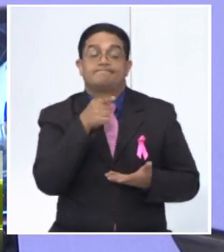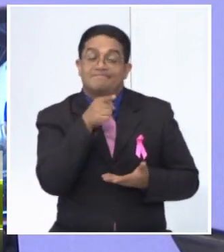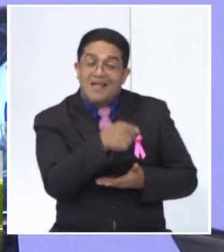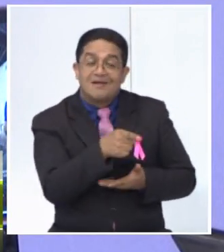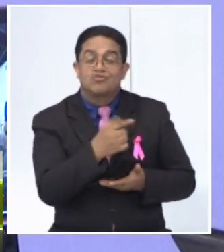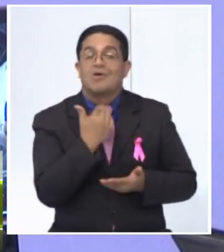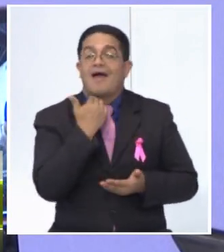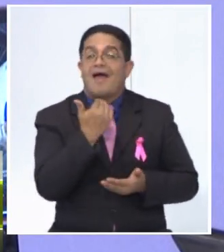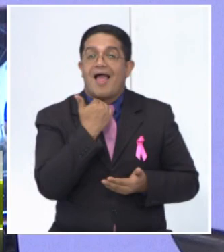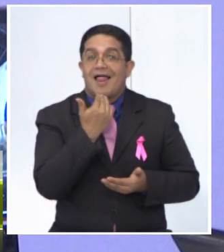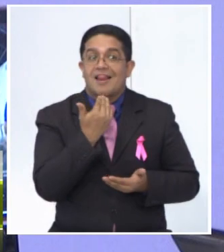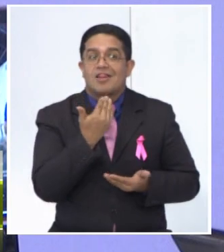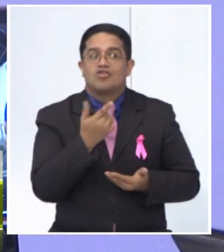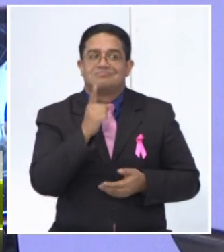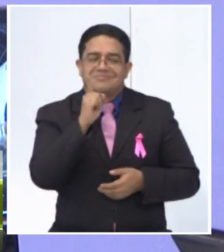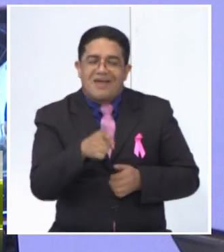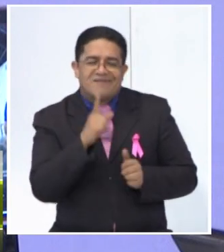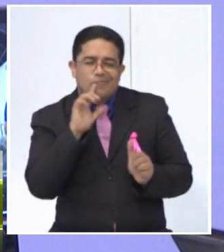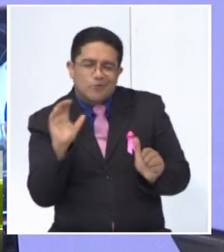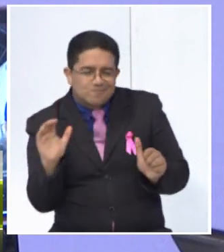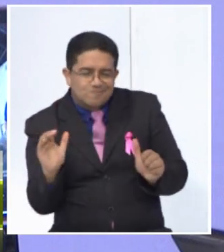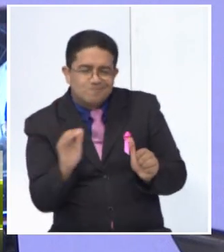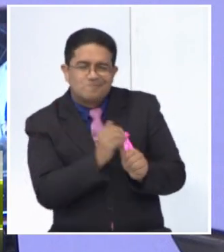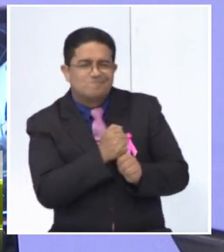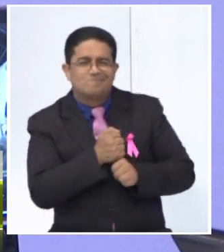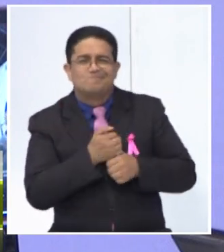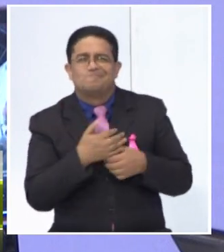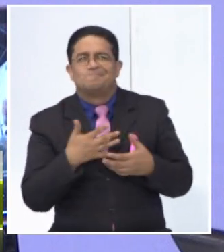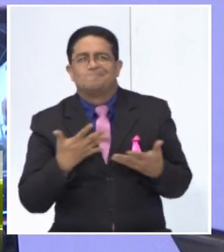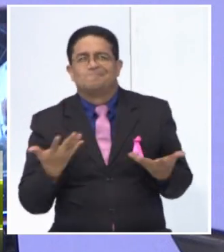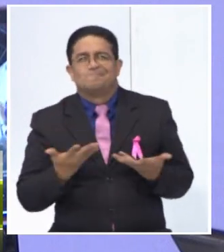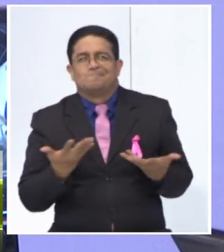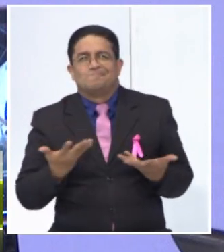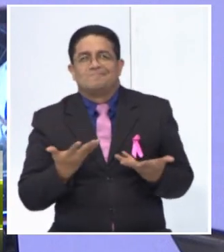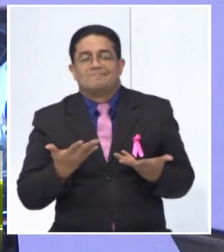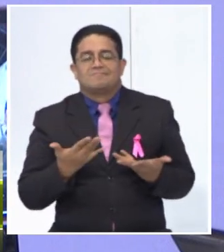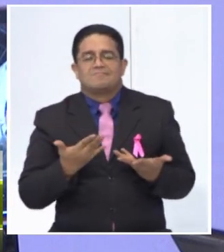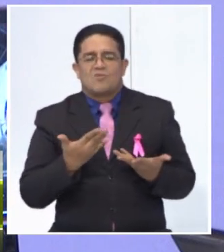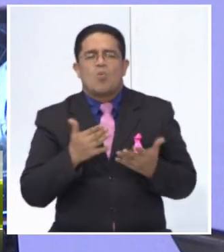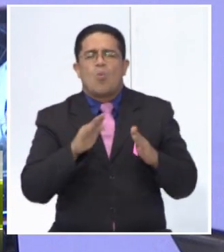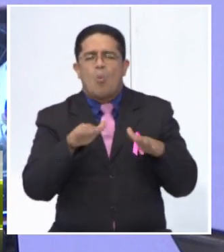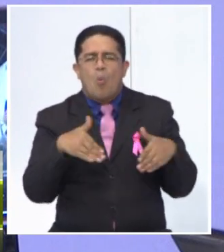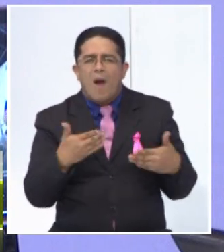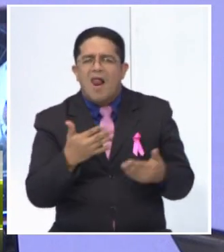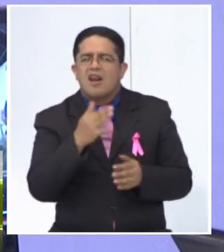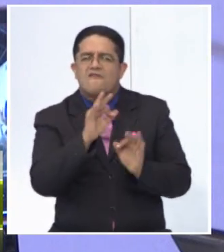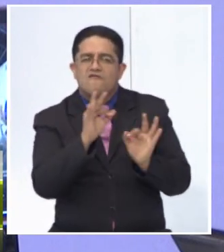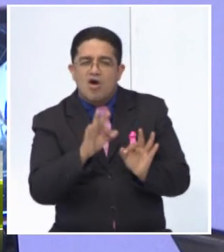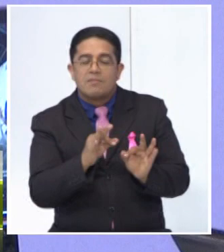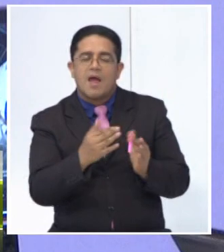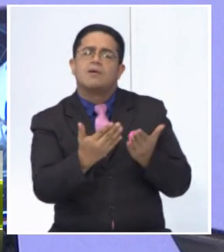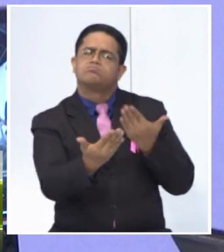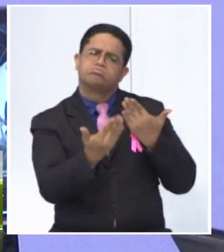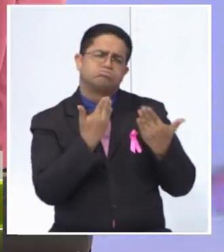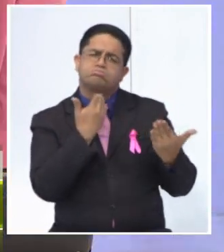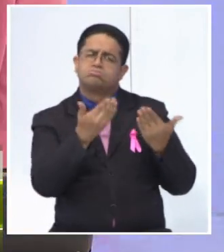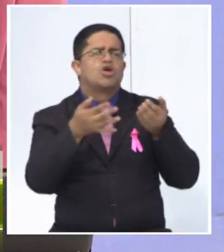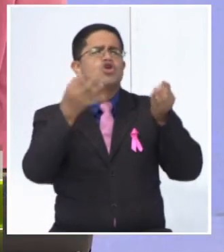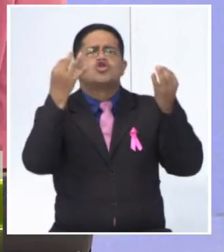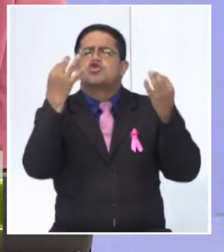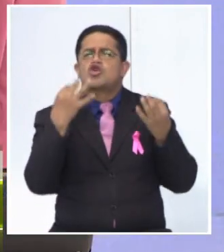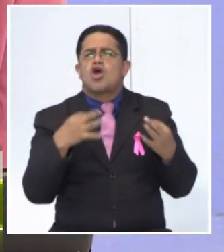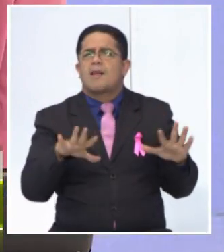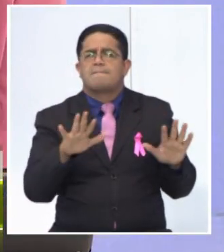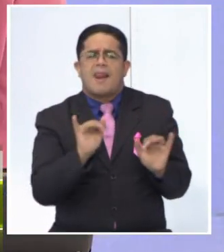que debemos darnos cuenta de cómo la mejor manera es tratar de seguir tratando a la persona de la